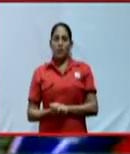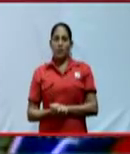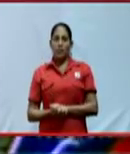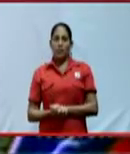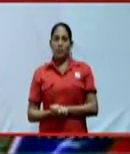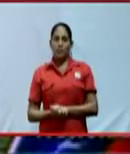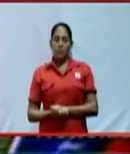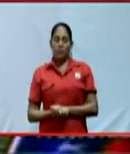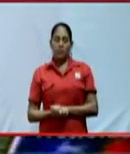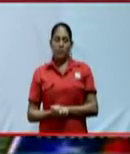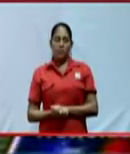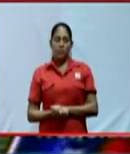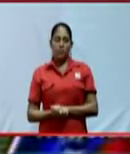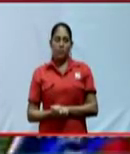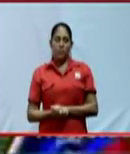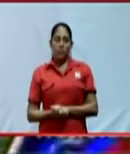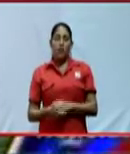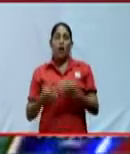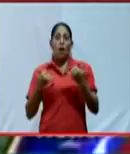semanas,